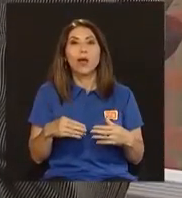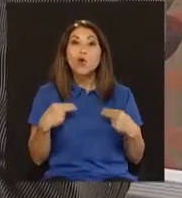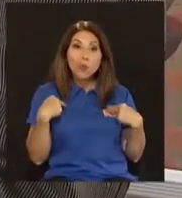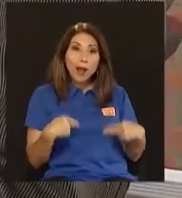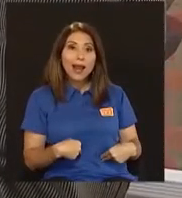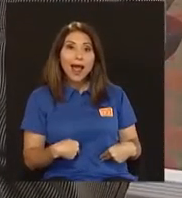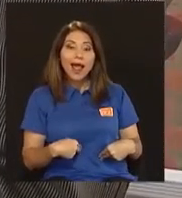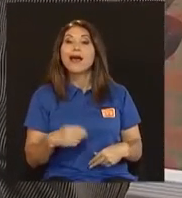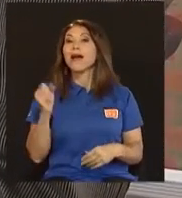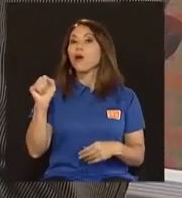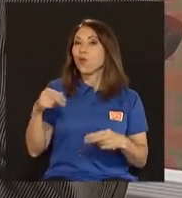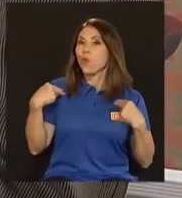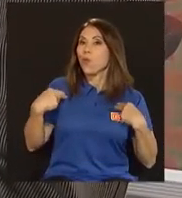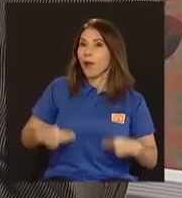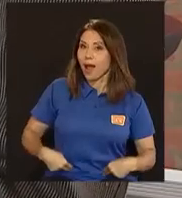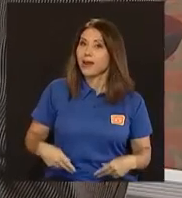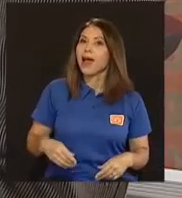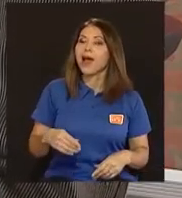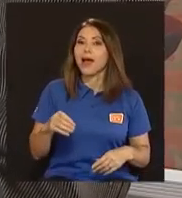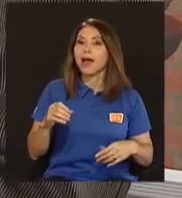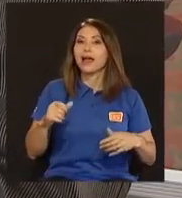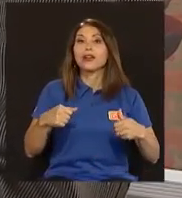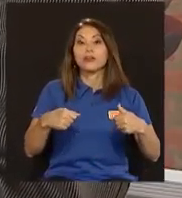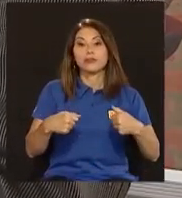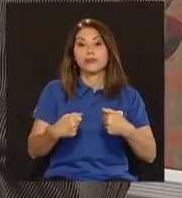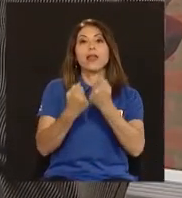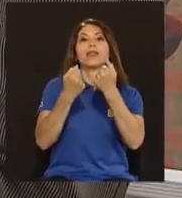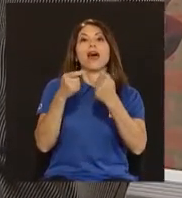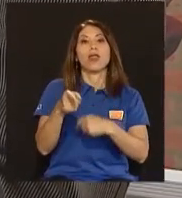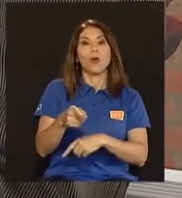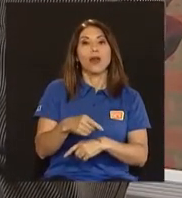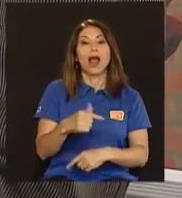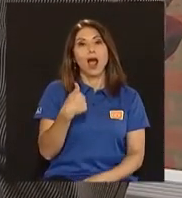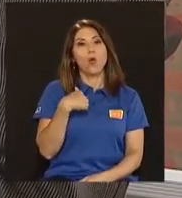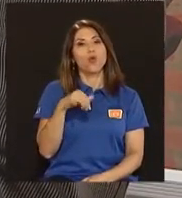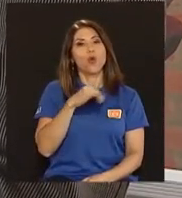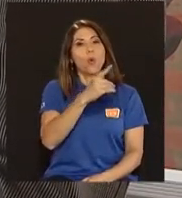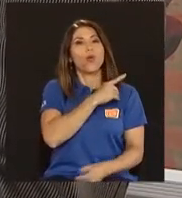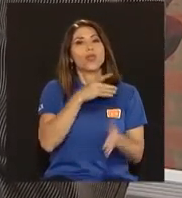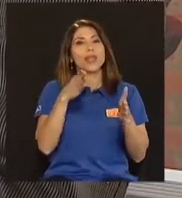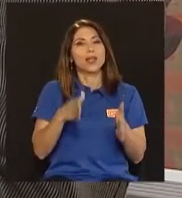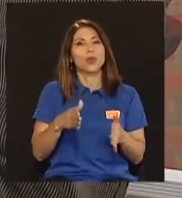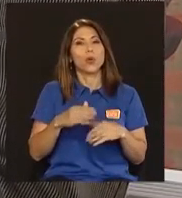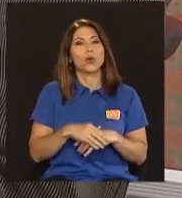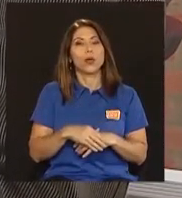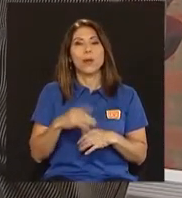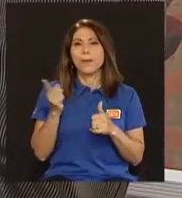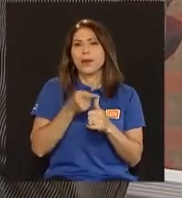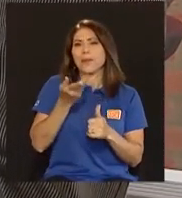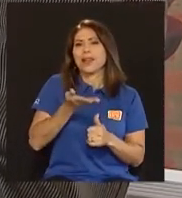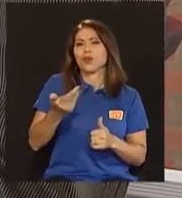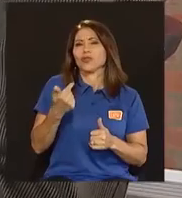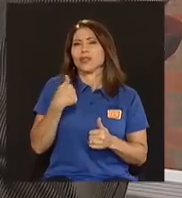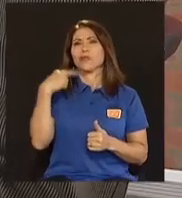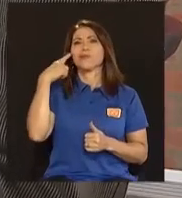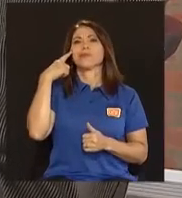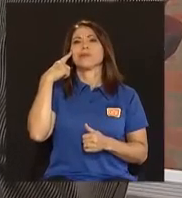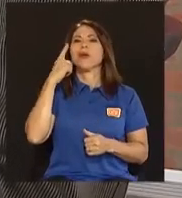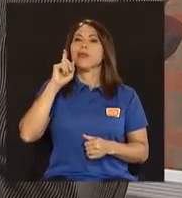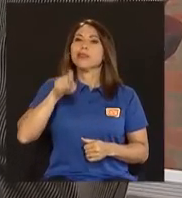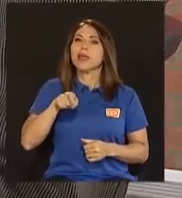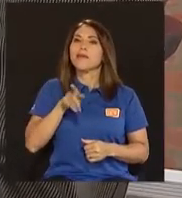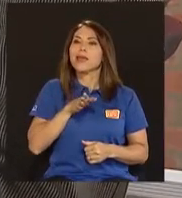humana, retadora a uno como director. Digamos, de las primeras cosas que me planteé fue hay que visitar